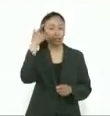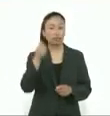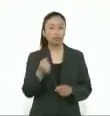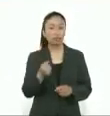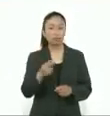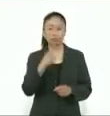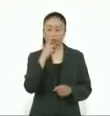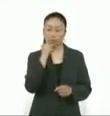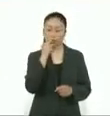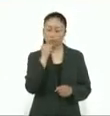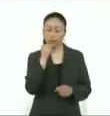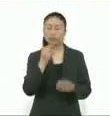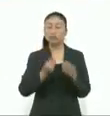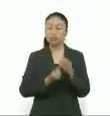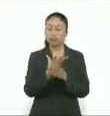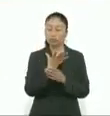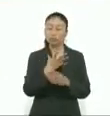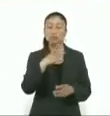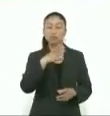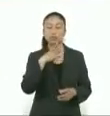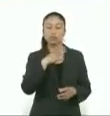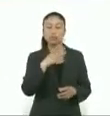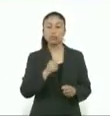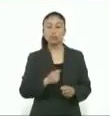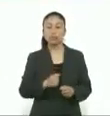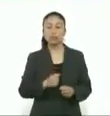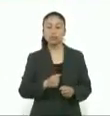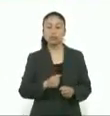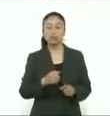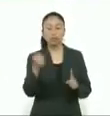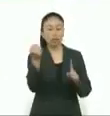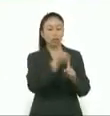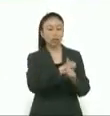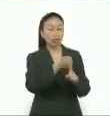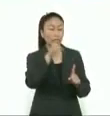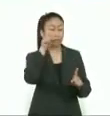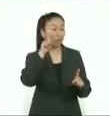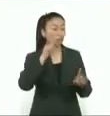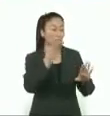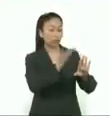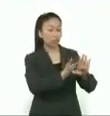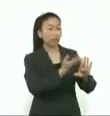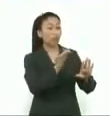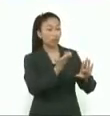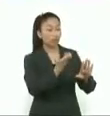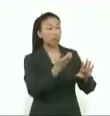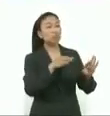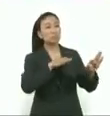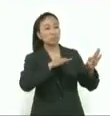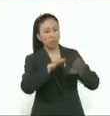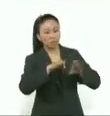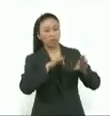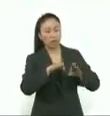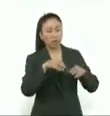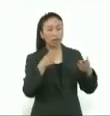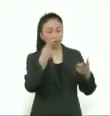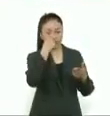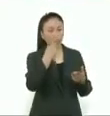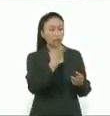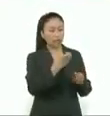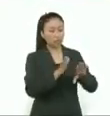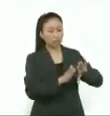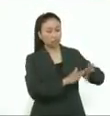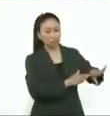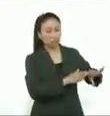policías especialmente dedicadas a combatir y prevenir la violencia. Estamos haciendo todo lo que